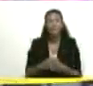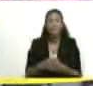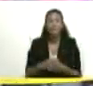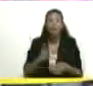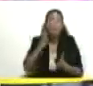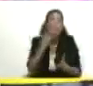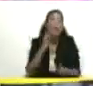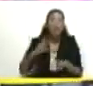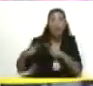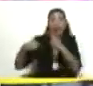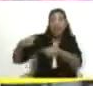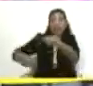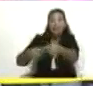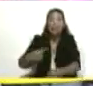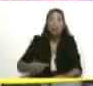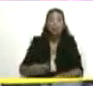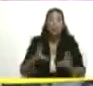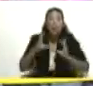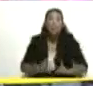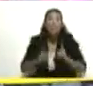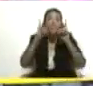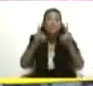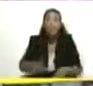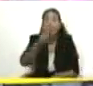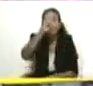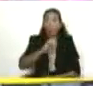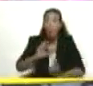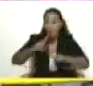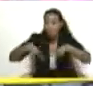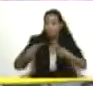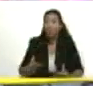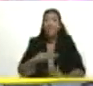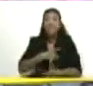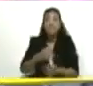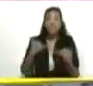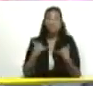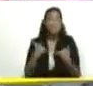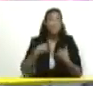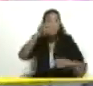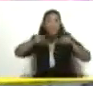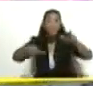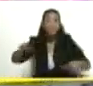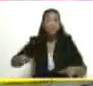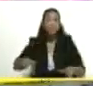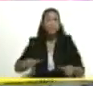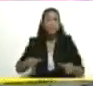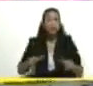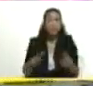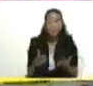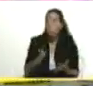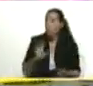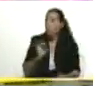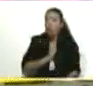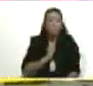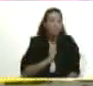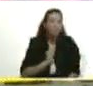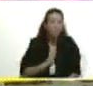Por generación espontánea, por iniciativa propia, por